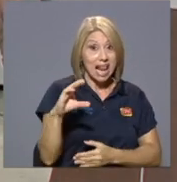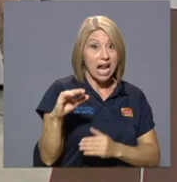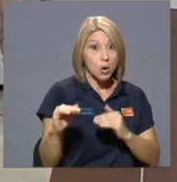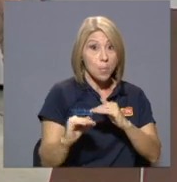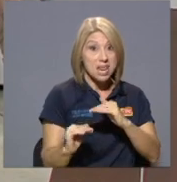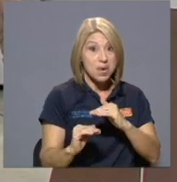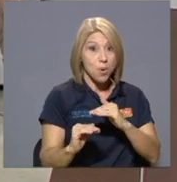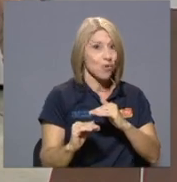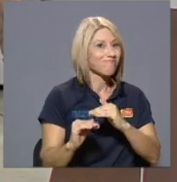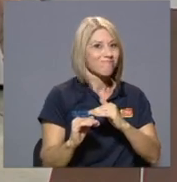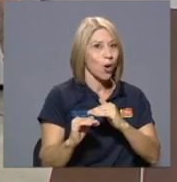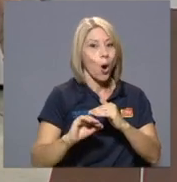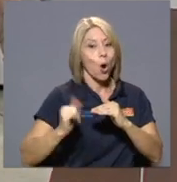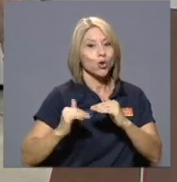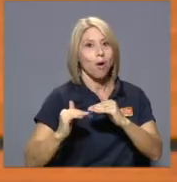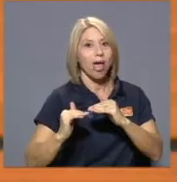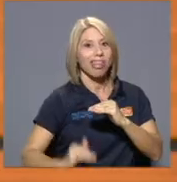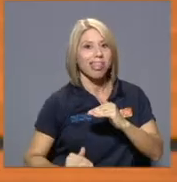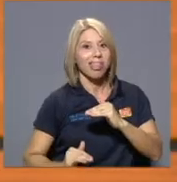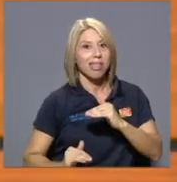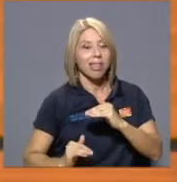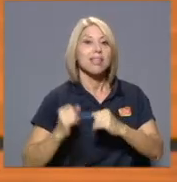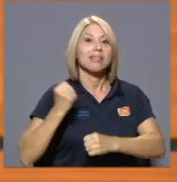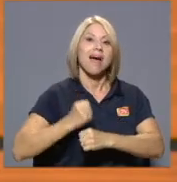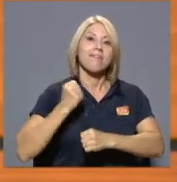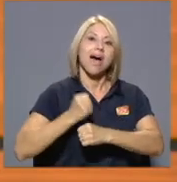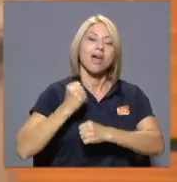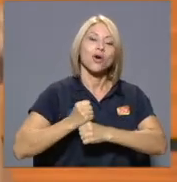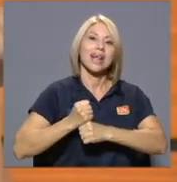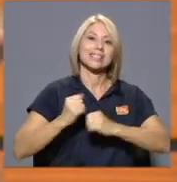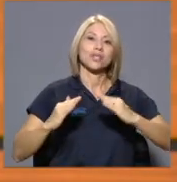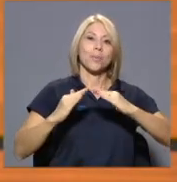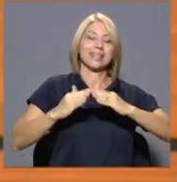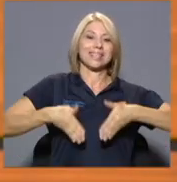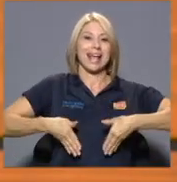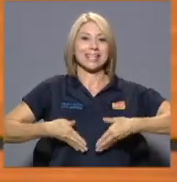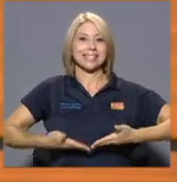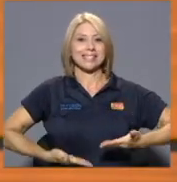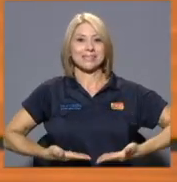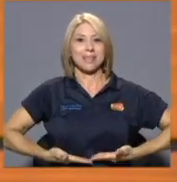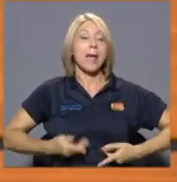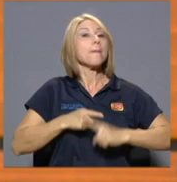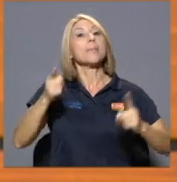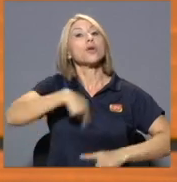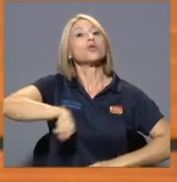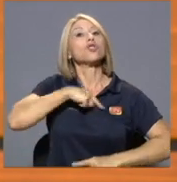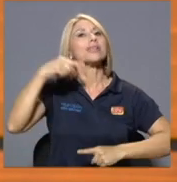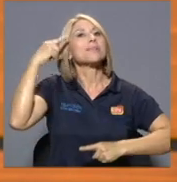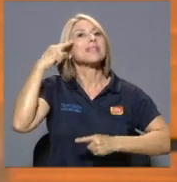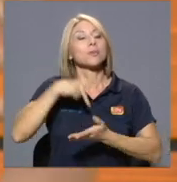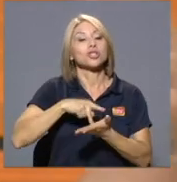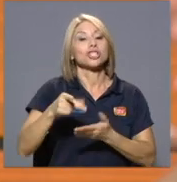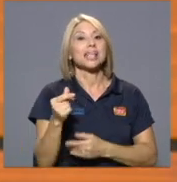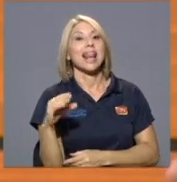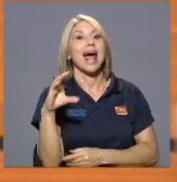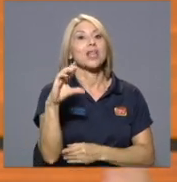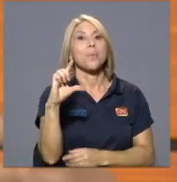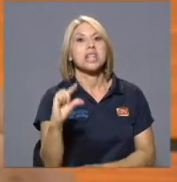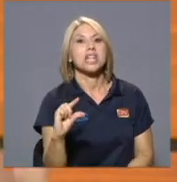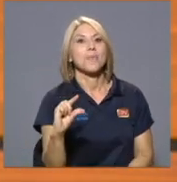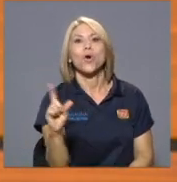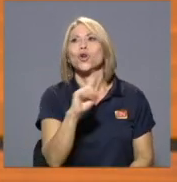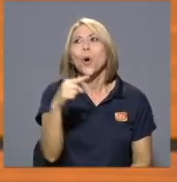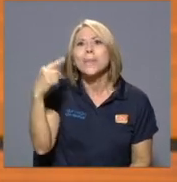que es el salario de las trabajadoras domésticas? Pero cuando nosotros pensamos en el salario mínimo, no pensamos en las trabajadoras domésticas, que son una masa